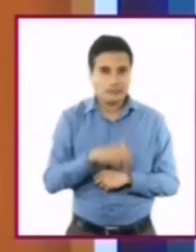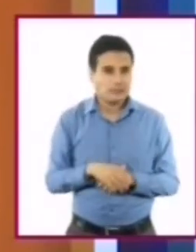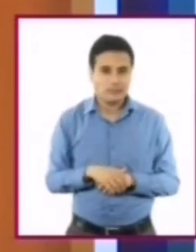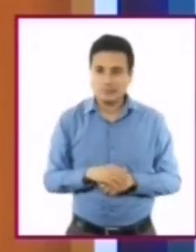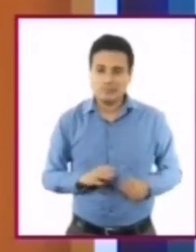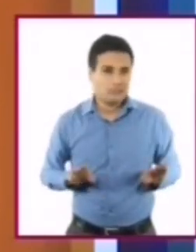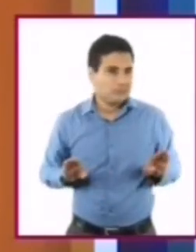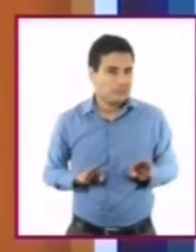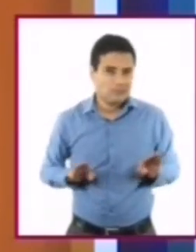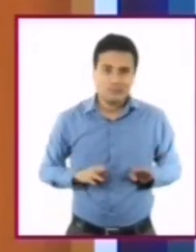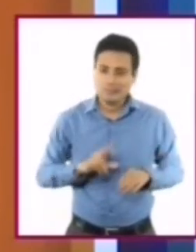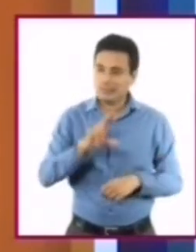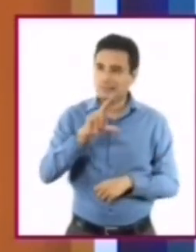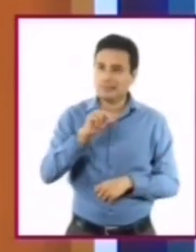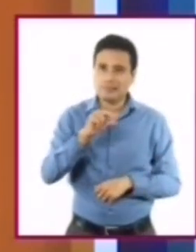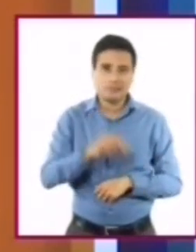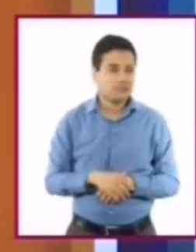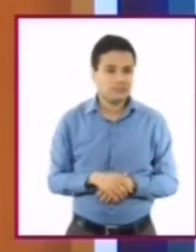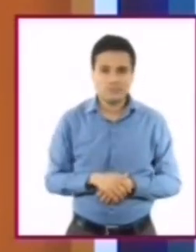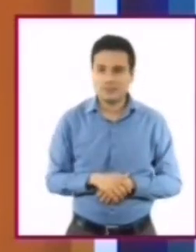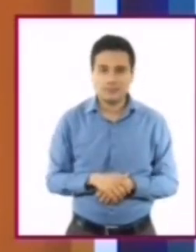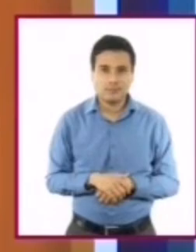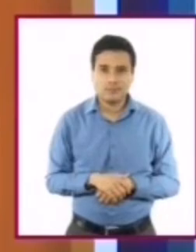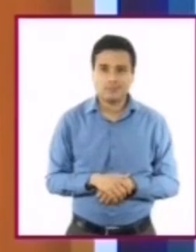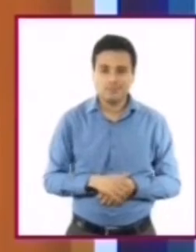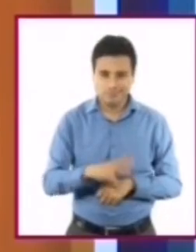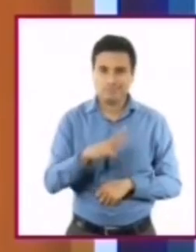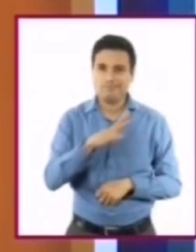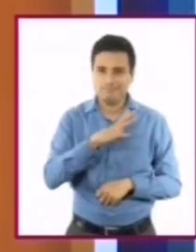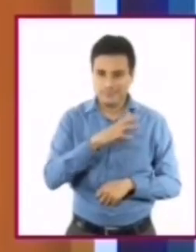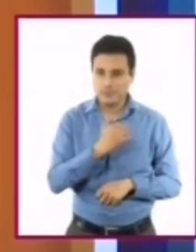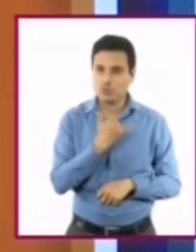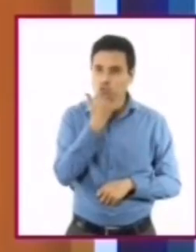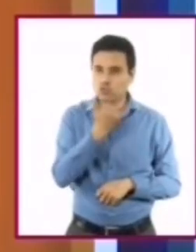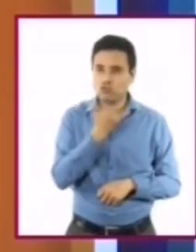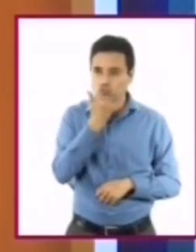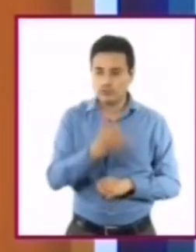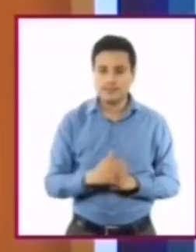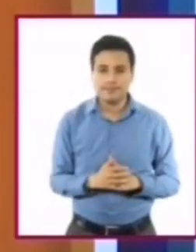entre la posición calculada para Mercurio y las observaciones que ellos hacían.